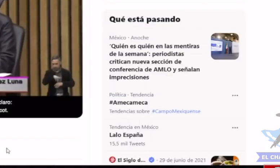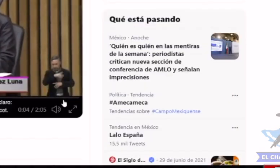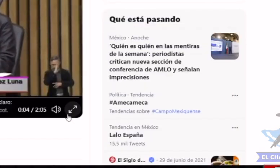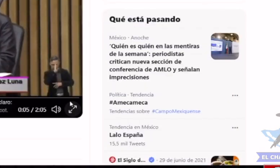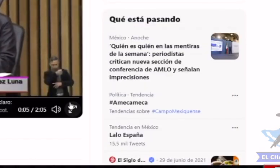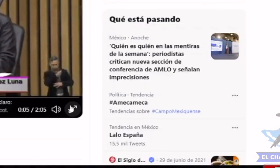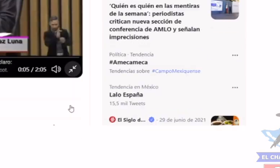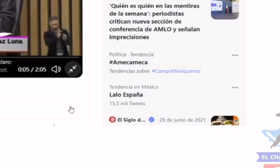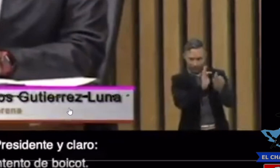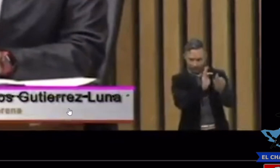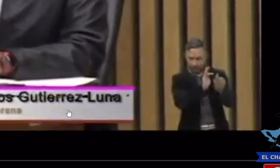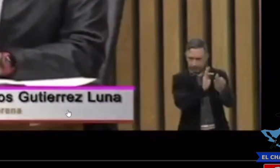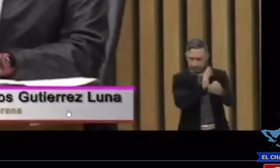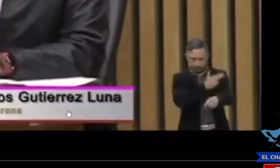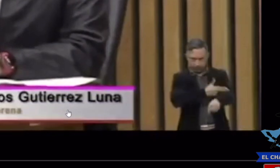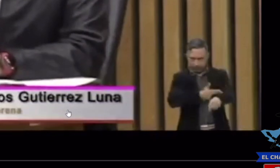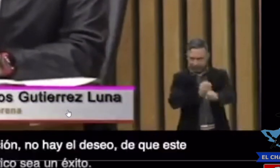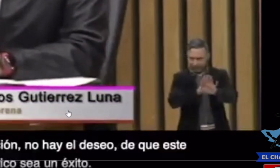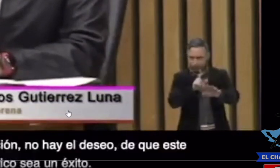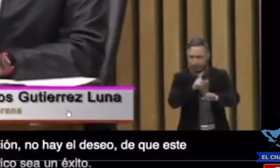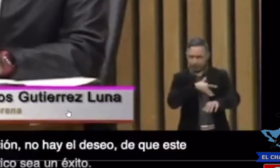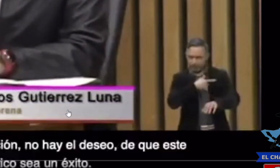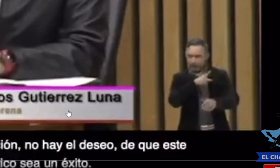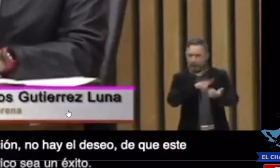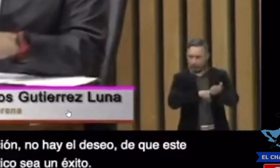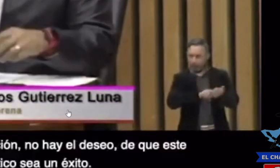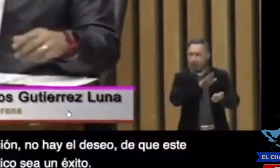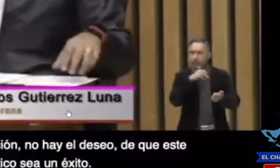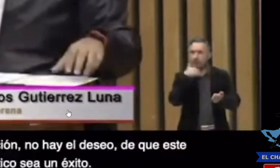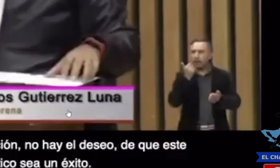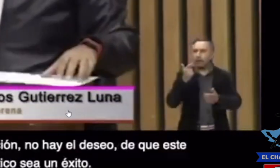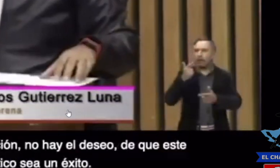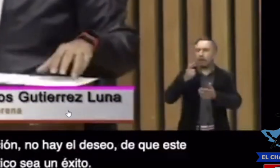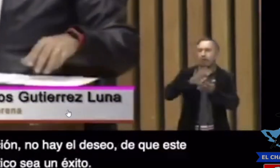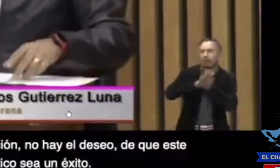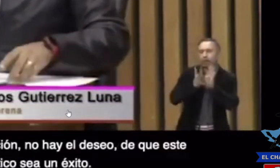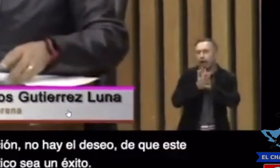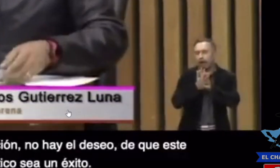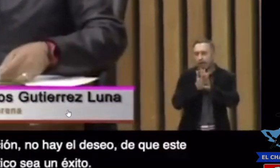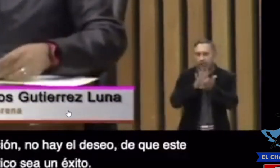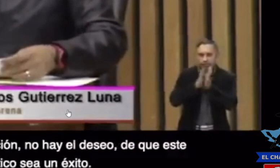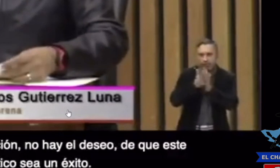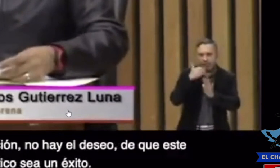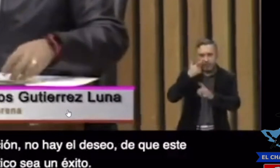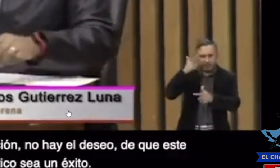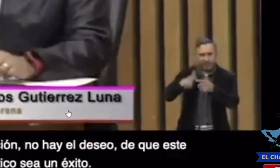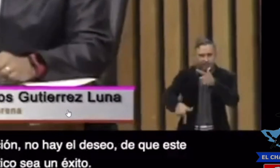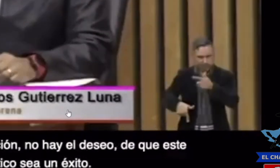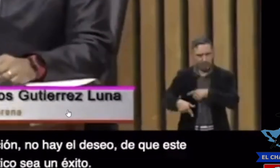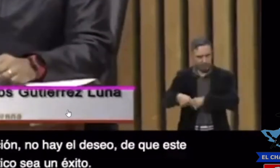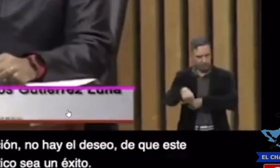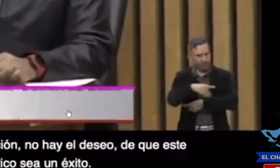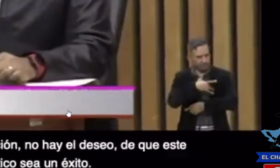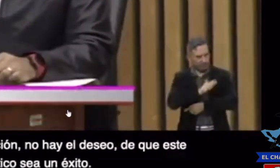un intento de boicot es muy claro que no hay la convicción